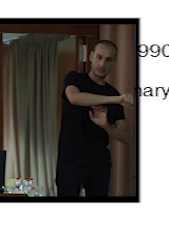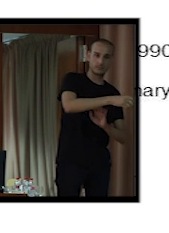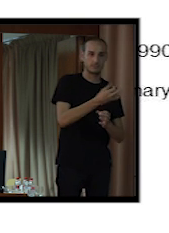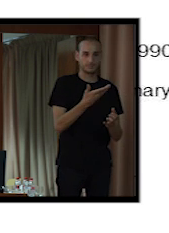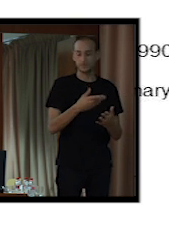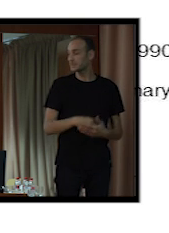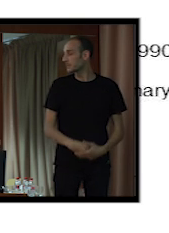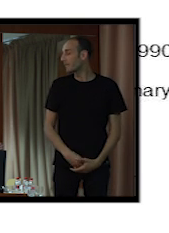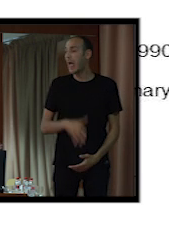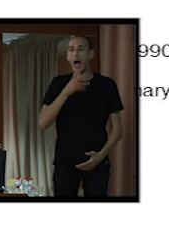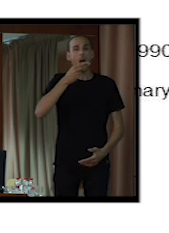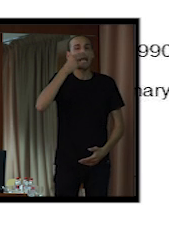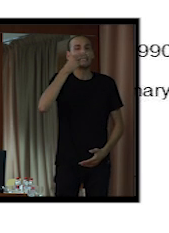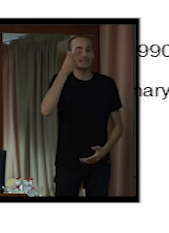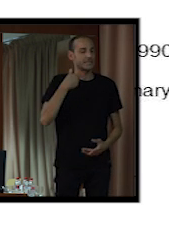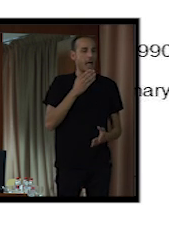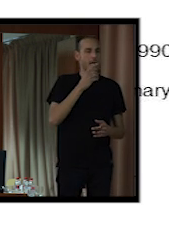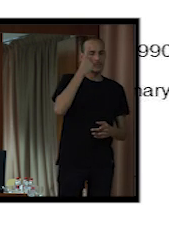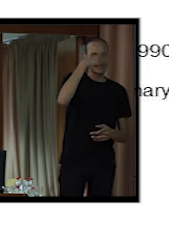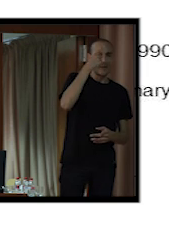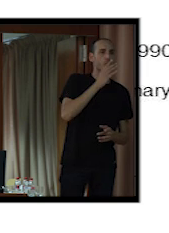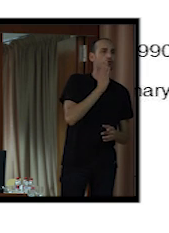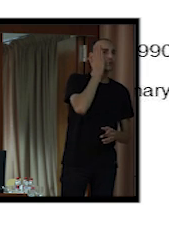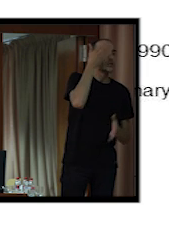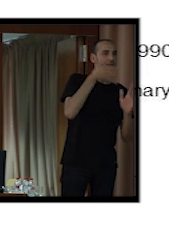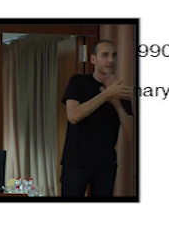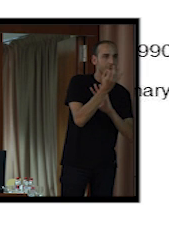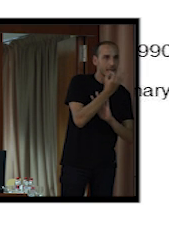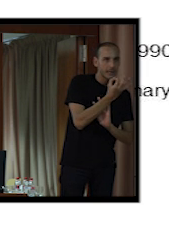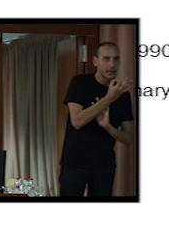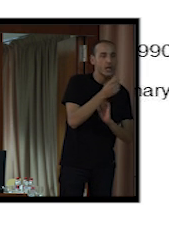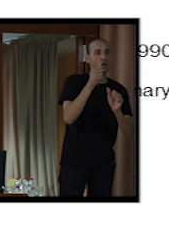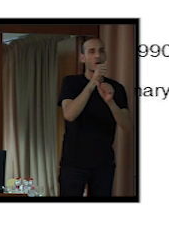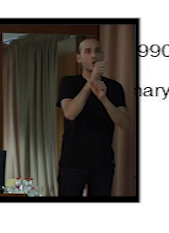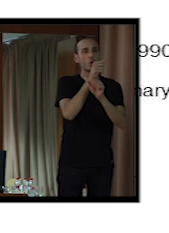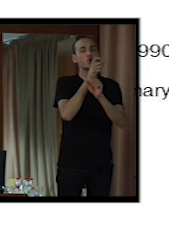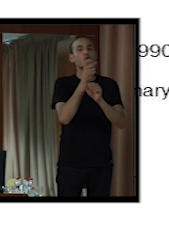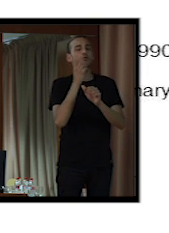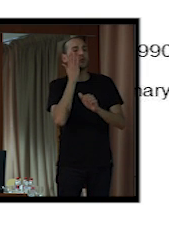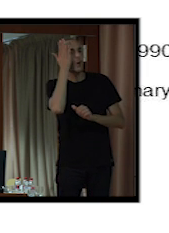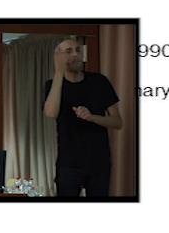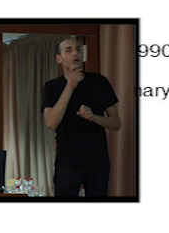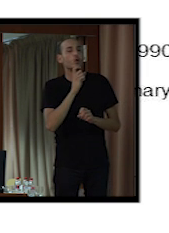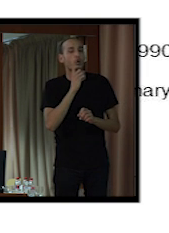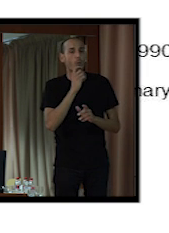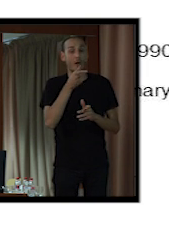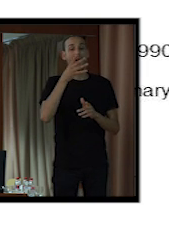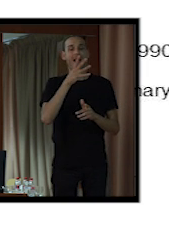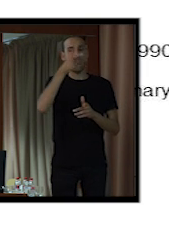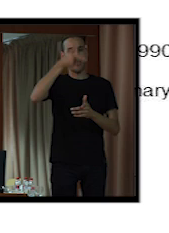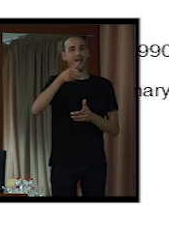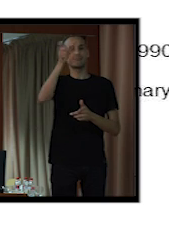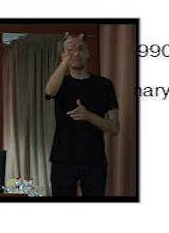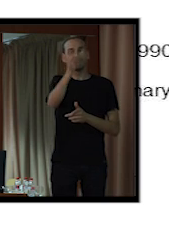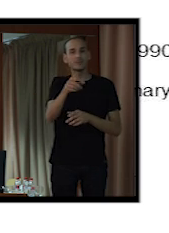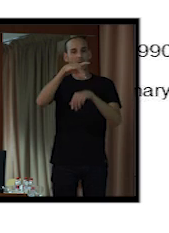interesa. Ya hemos visto qué es el sueño, ya hemos visto cómo podemos estudiar el sueño, cómo duerme un paciente con fibromialgia, que eso es lo que pienso